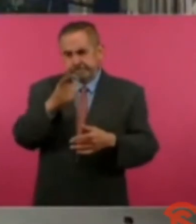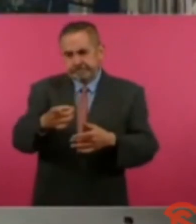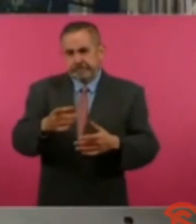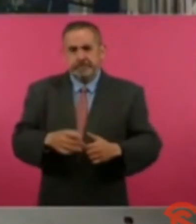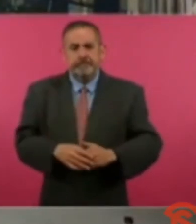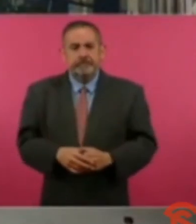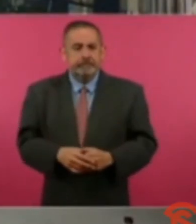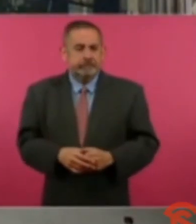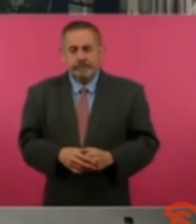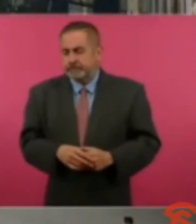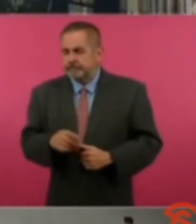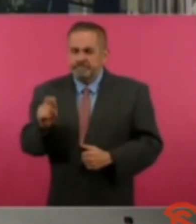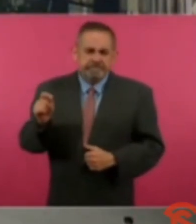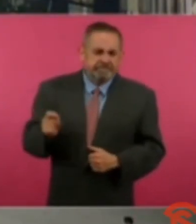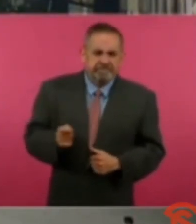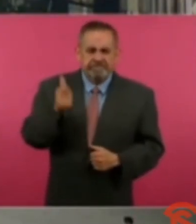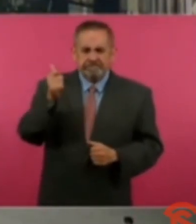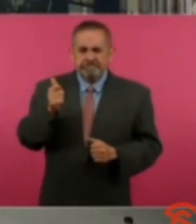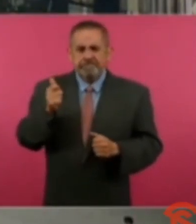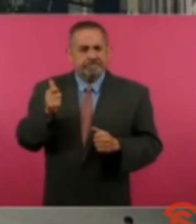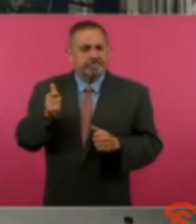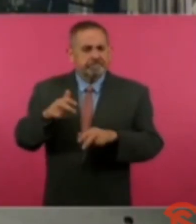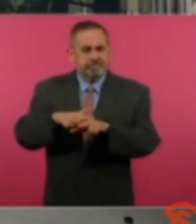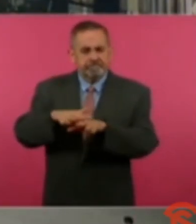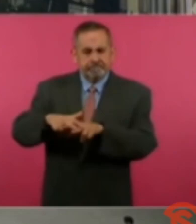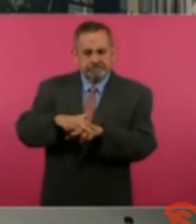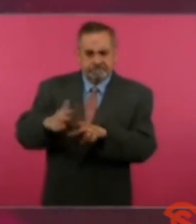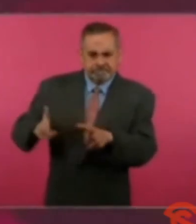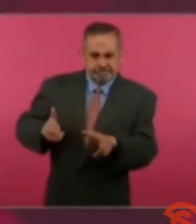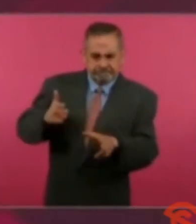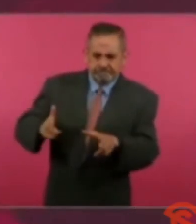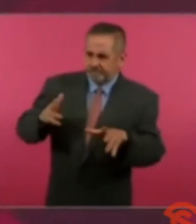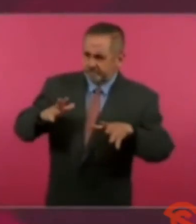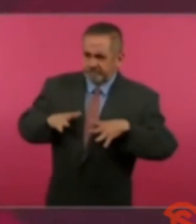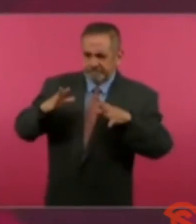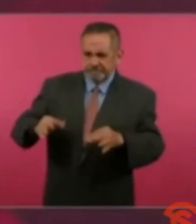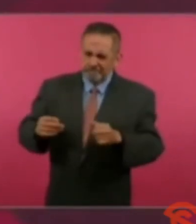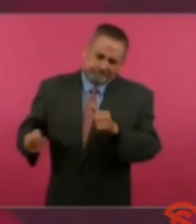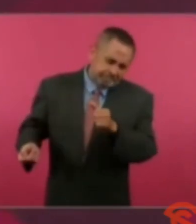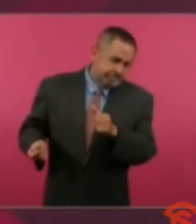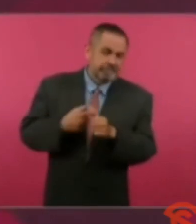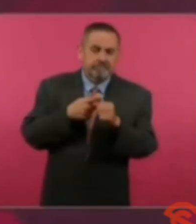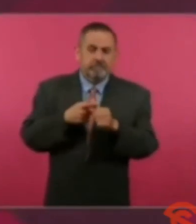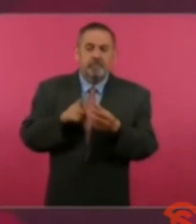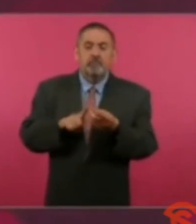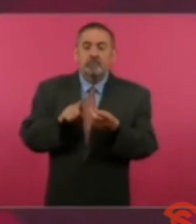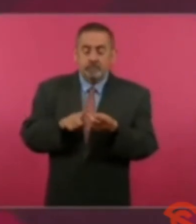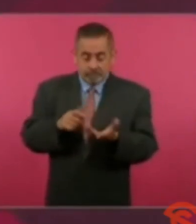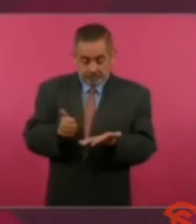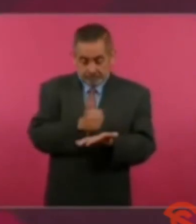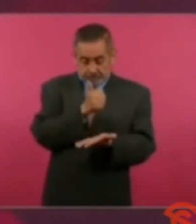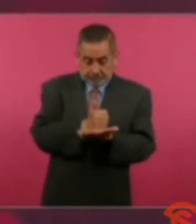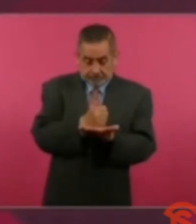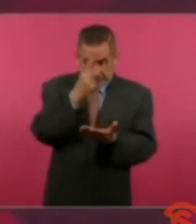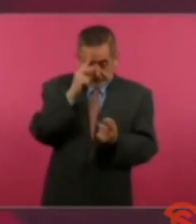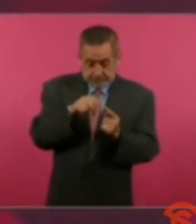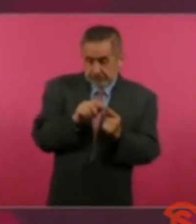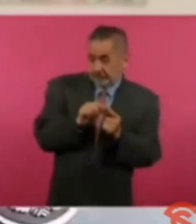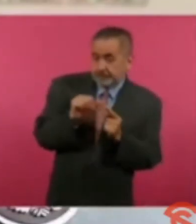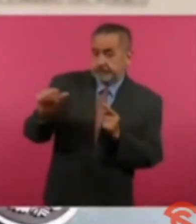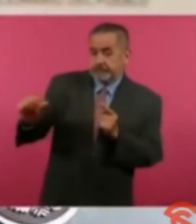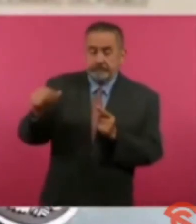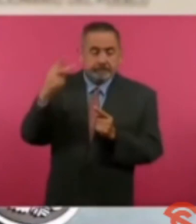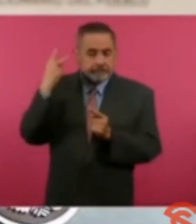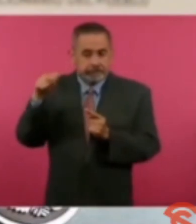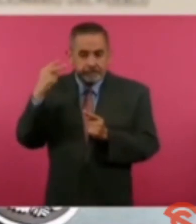que el primer ferrocarril se construyó de la Ciudad de México a Veracruz.